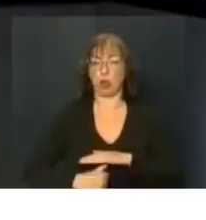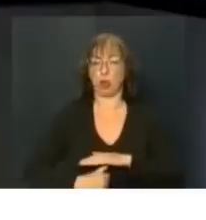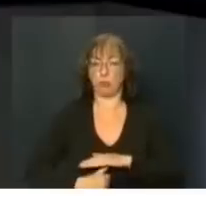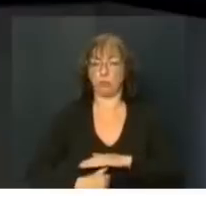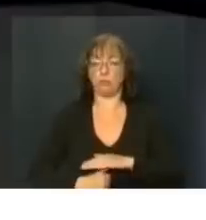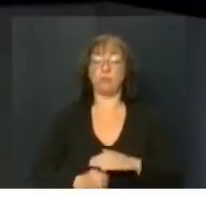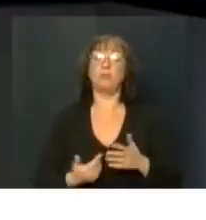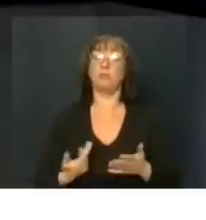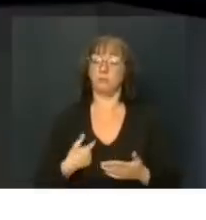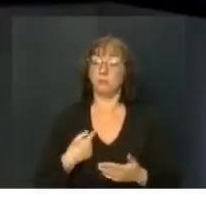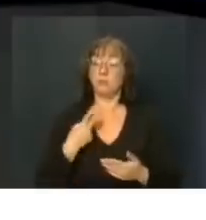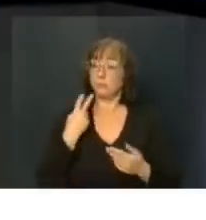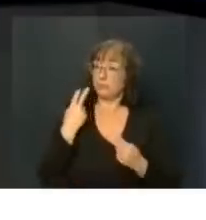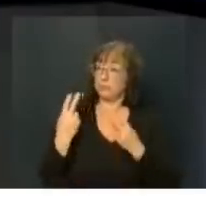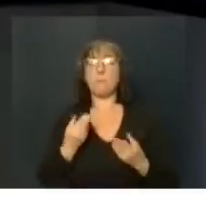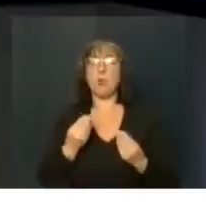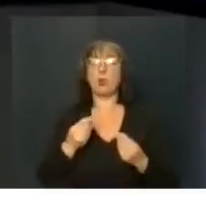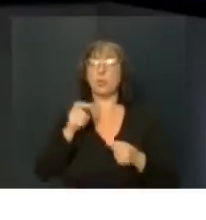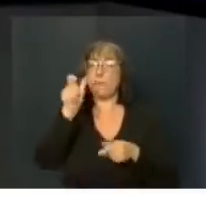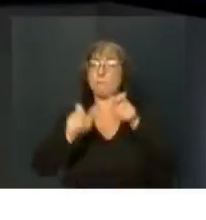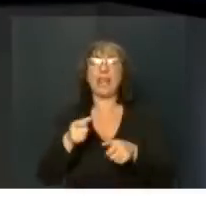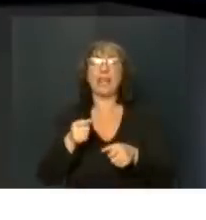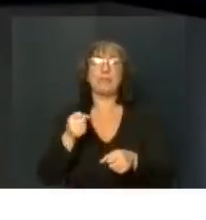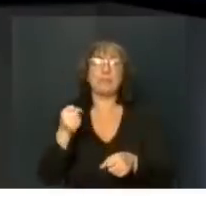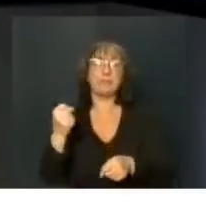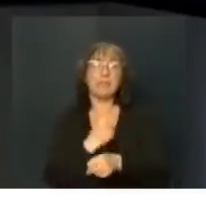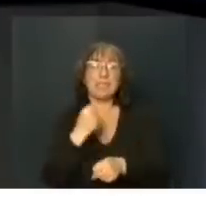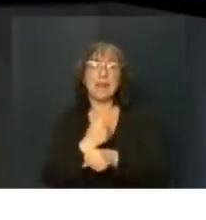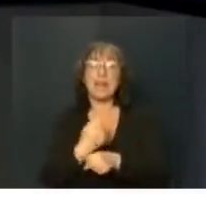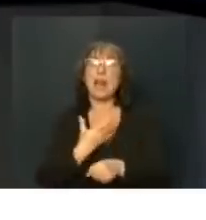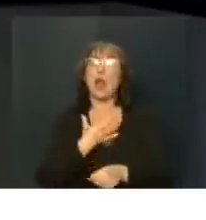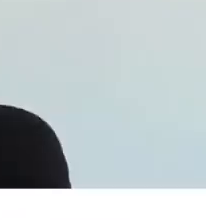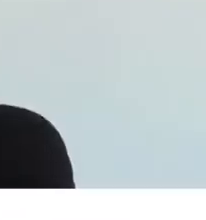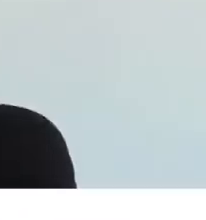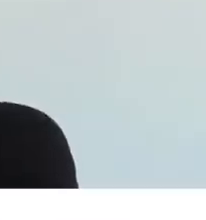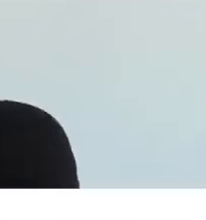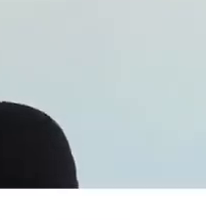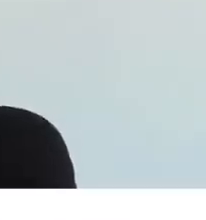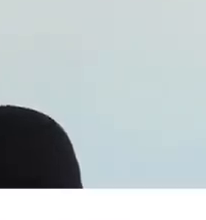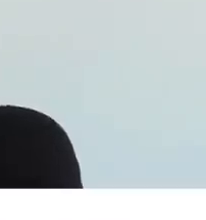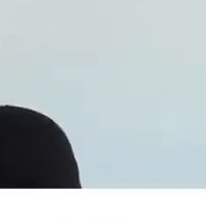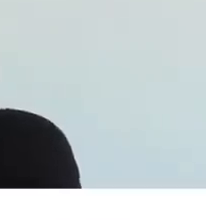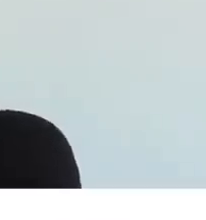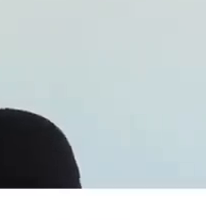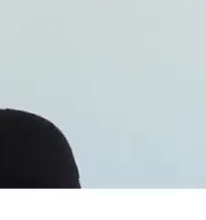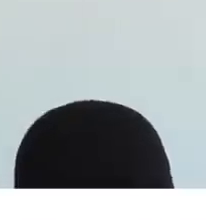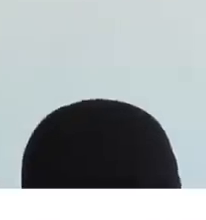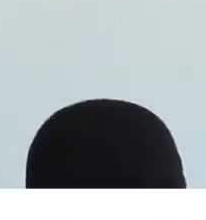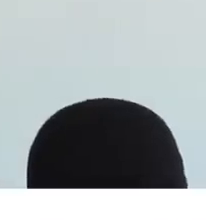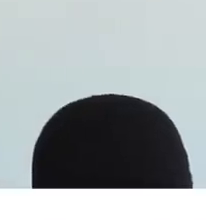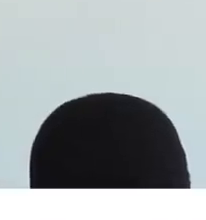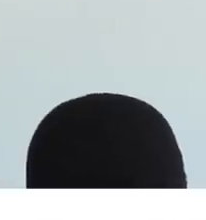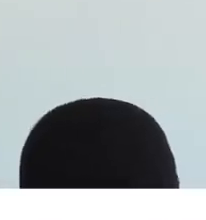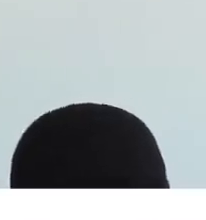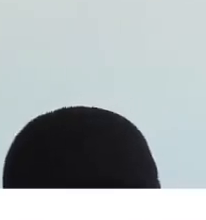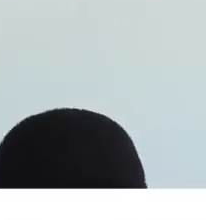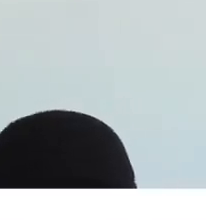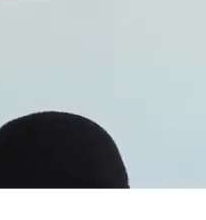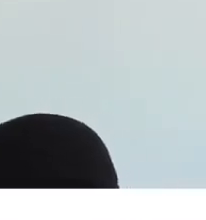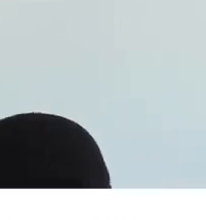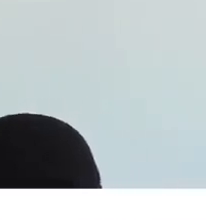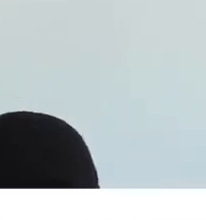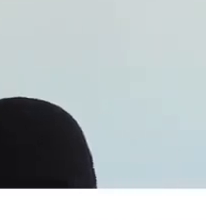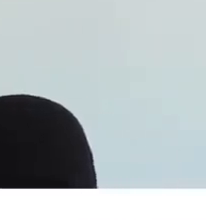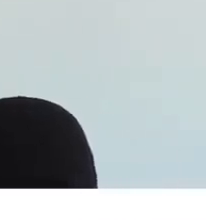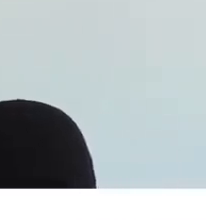Y yo admiré mucho siempre la gente que conduce convenciendo y no imponiendo. Salimos a pelear con un tenedor, cada vez nos iban atacando